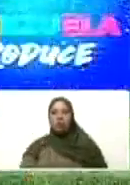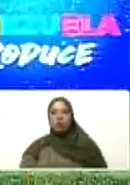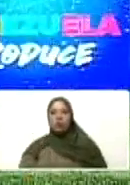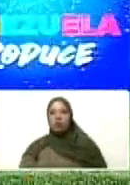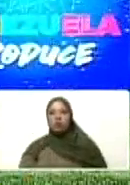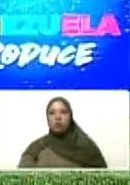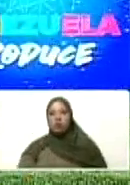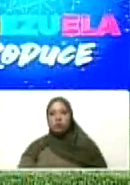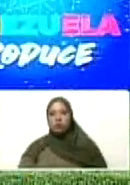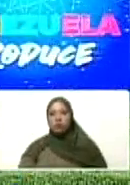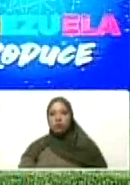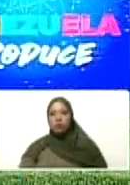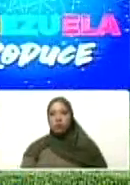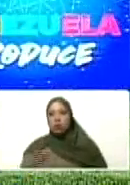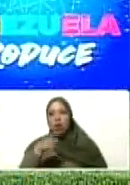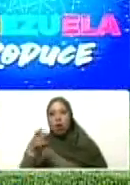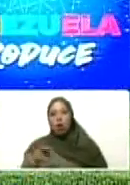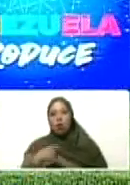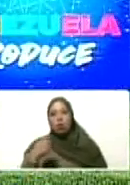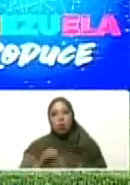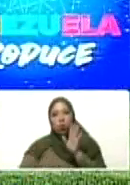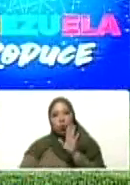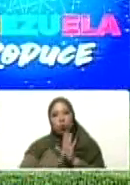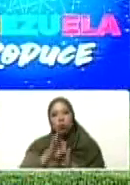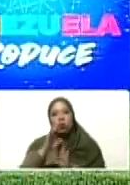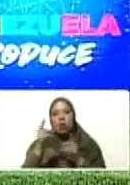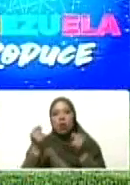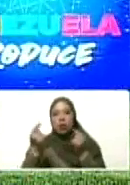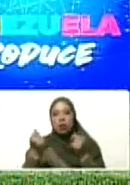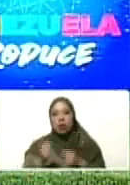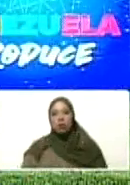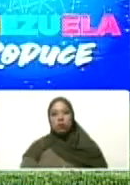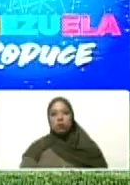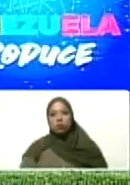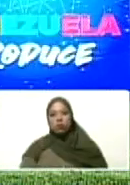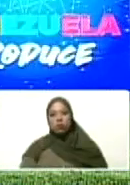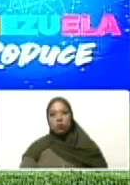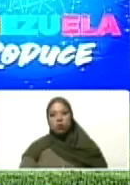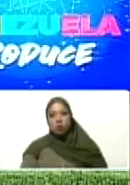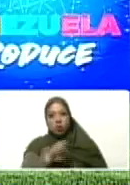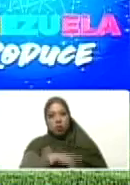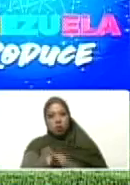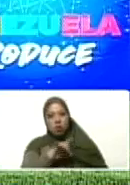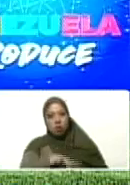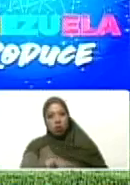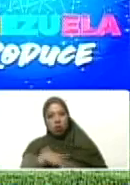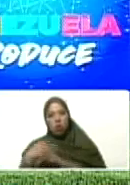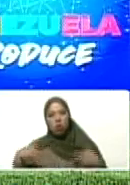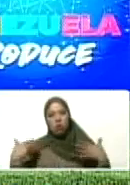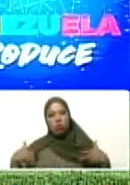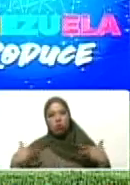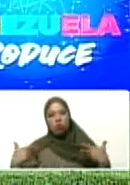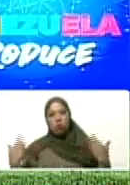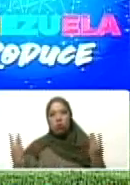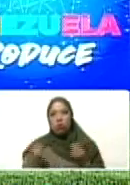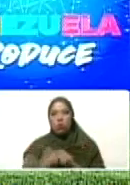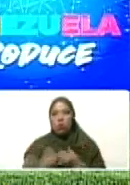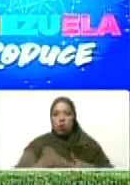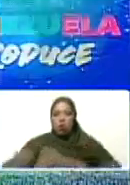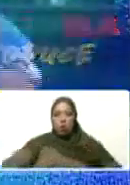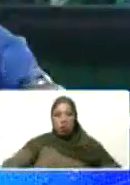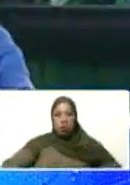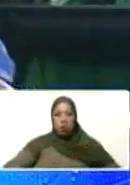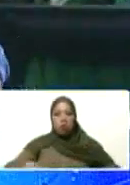venezolanas. La recuperación, el crecimiento económico. Y sentirnos contentos, que lo logramos con esfuerzo